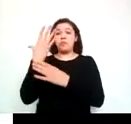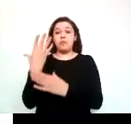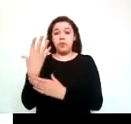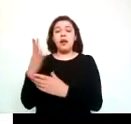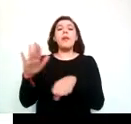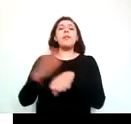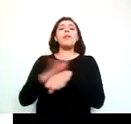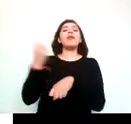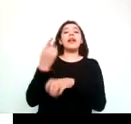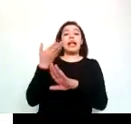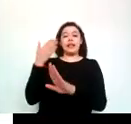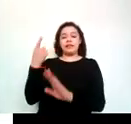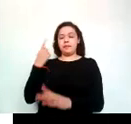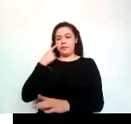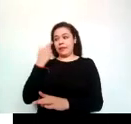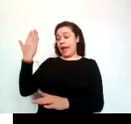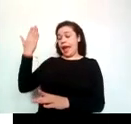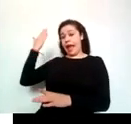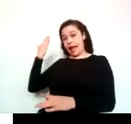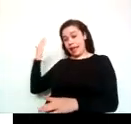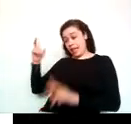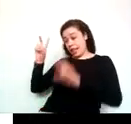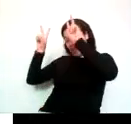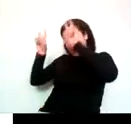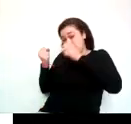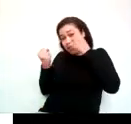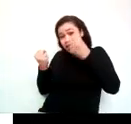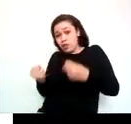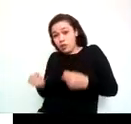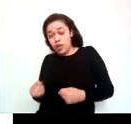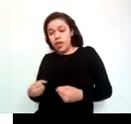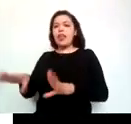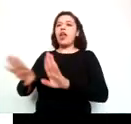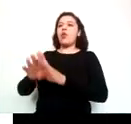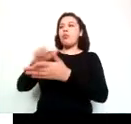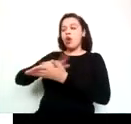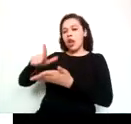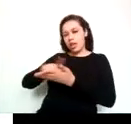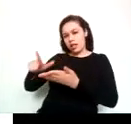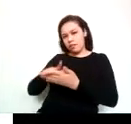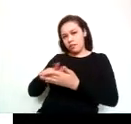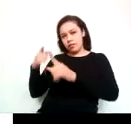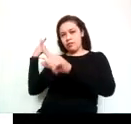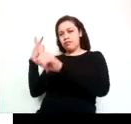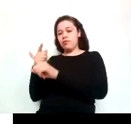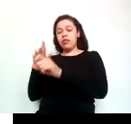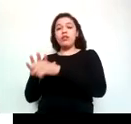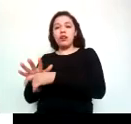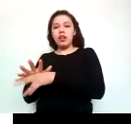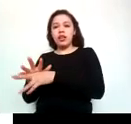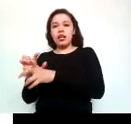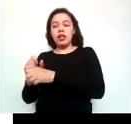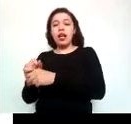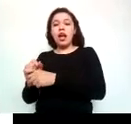Antes, todos los temas de seguridad e higiene que se piden en otras normatividades tienen como objetivo principal salvaguardar